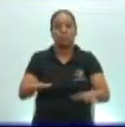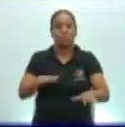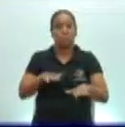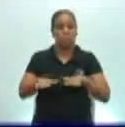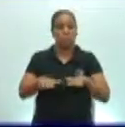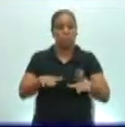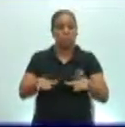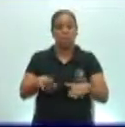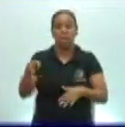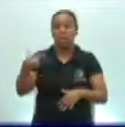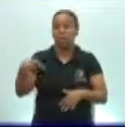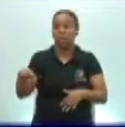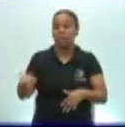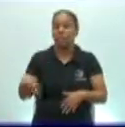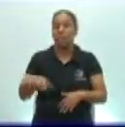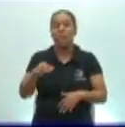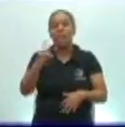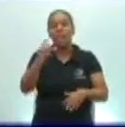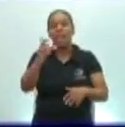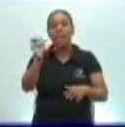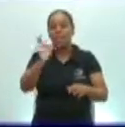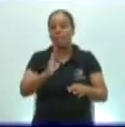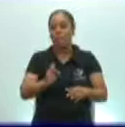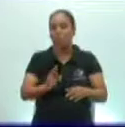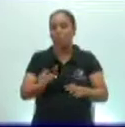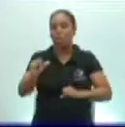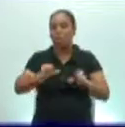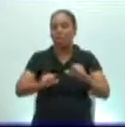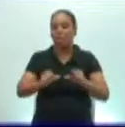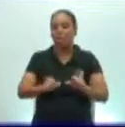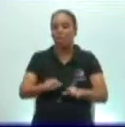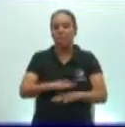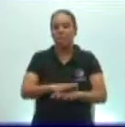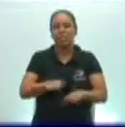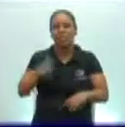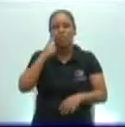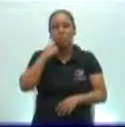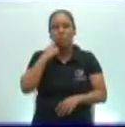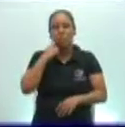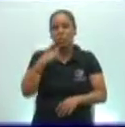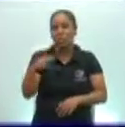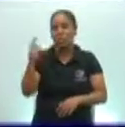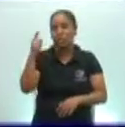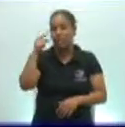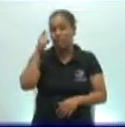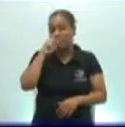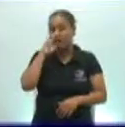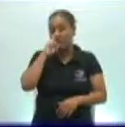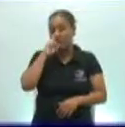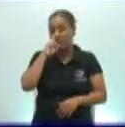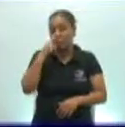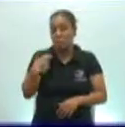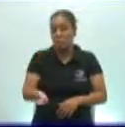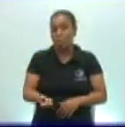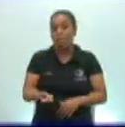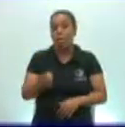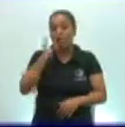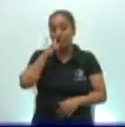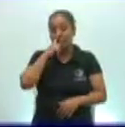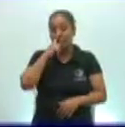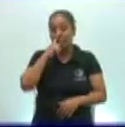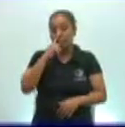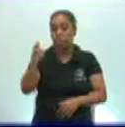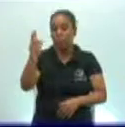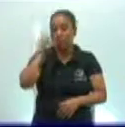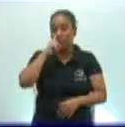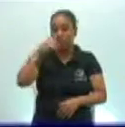condiciones de escribir la fórmula química. Símbolo del nitrógeno, ya vimos que es una N mayúscula. El símbolo del hidrógeno es una